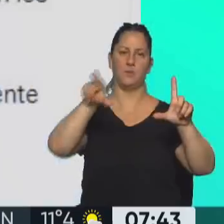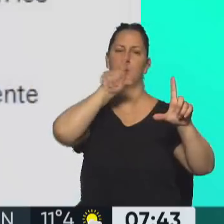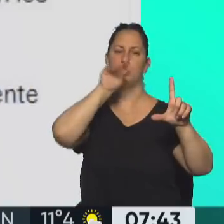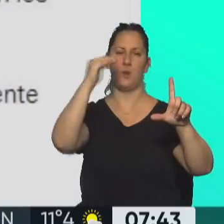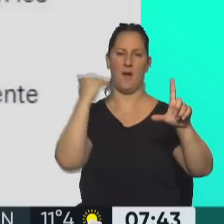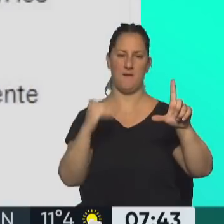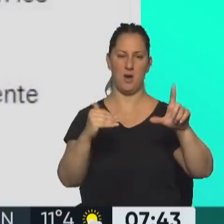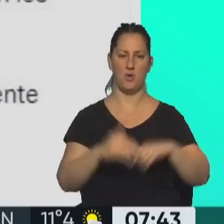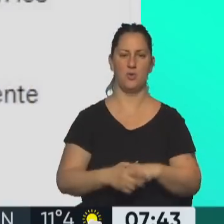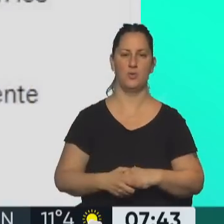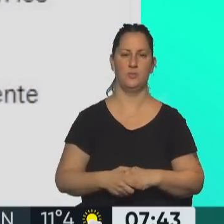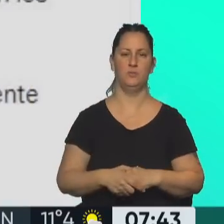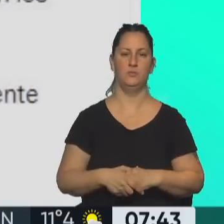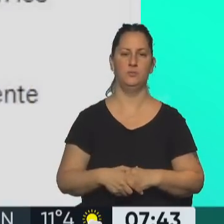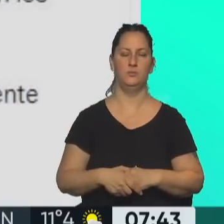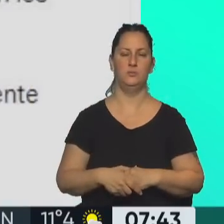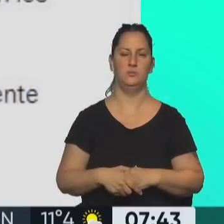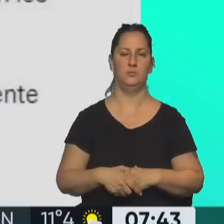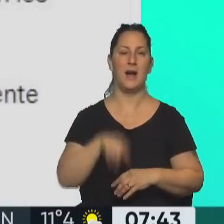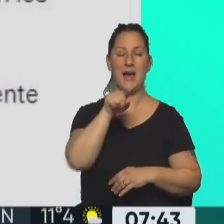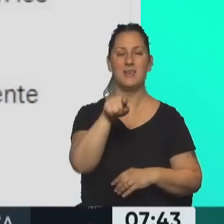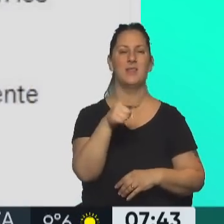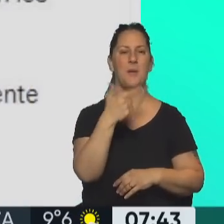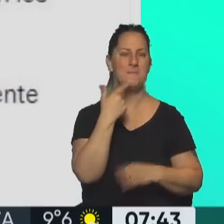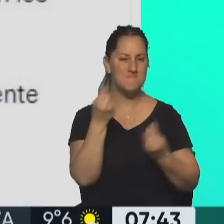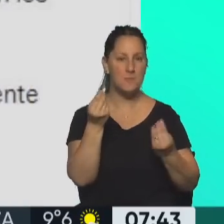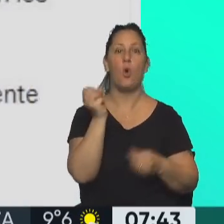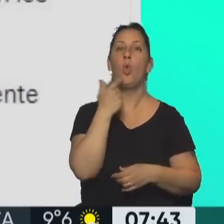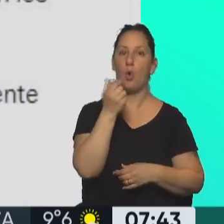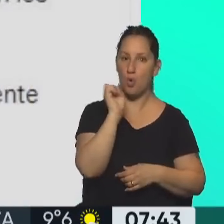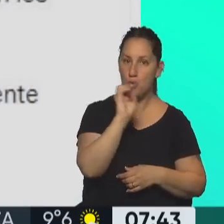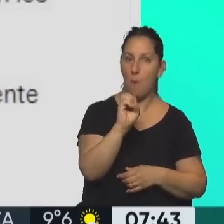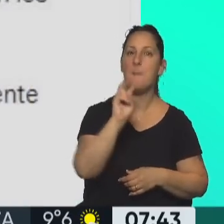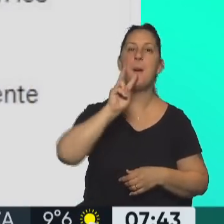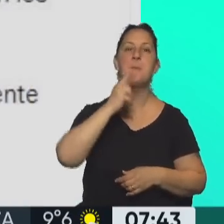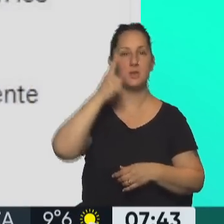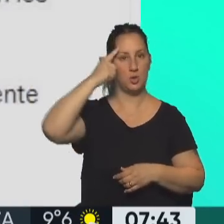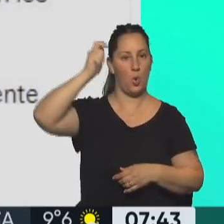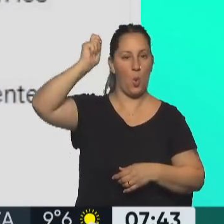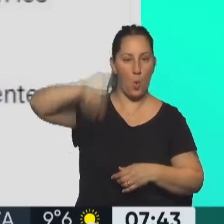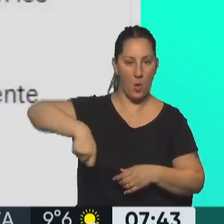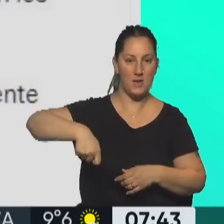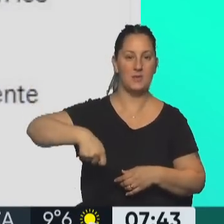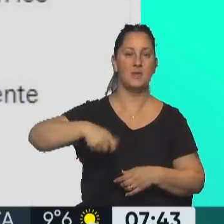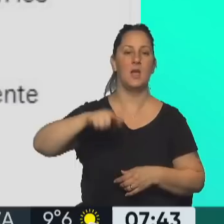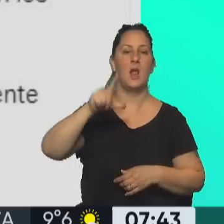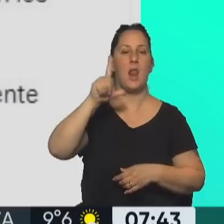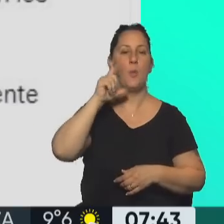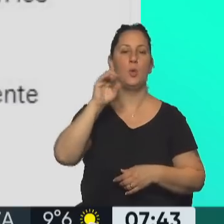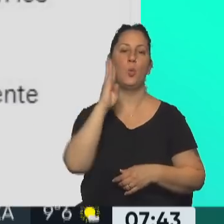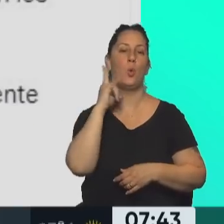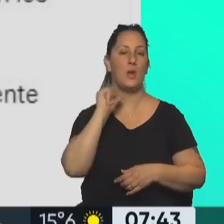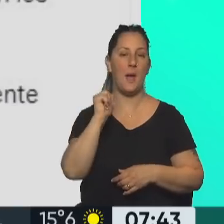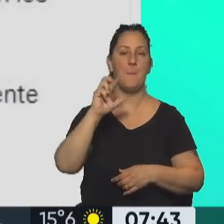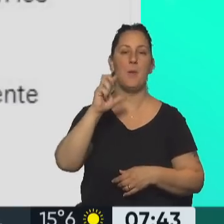hablando justamente de algo que estaba cuestionando, que estaba dando... Con nombre y apellido, ¿no, cita a los jueces Leopoldo Bruglia